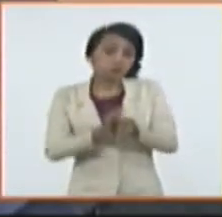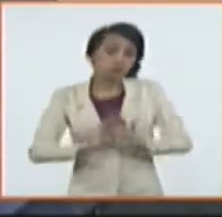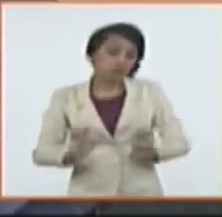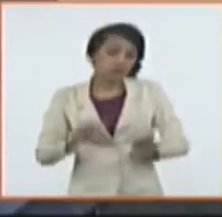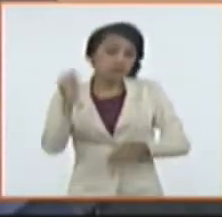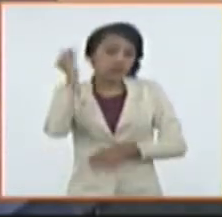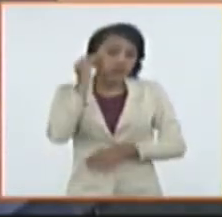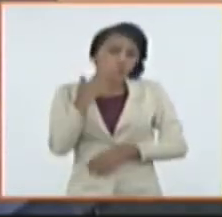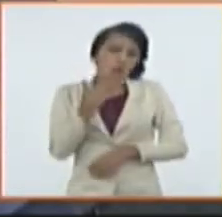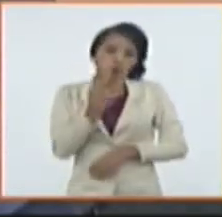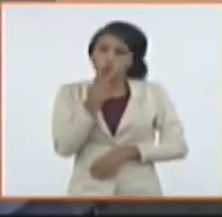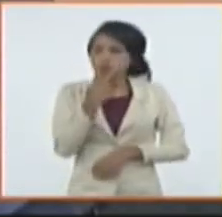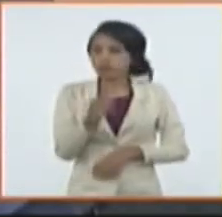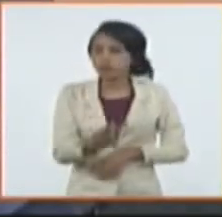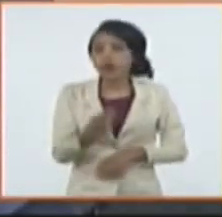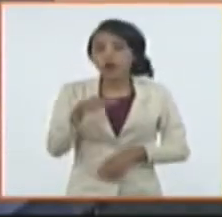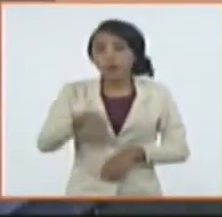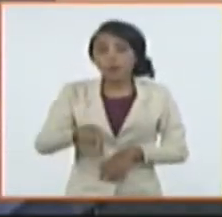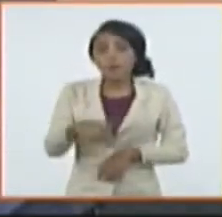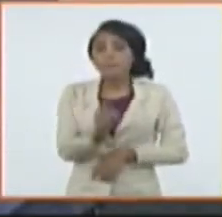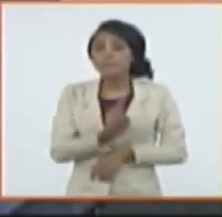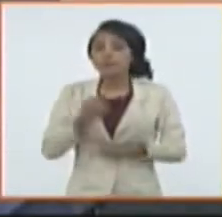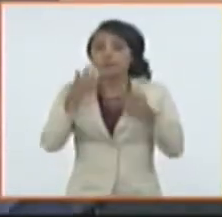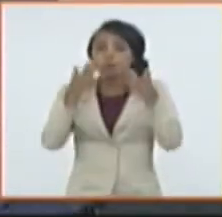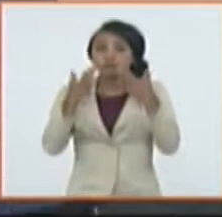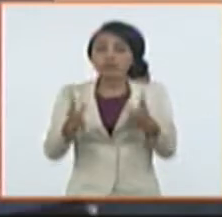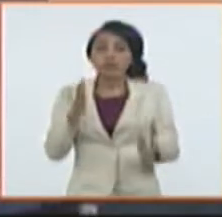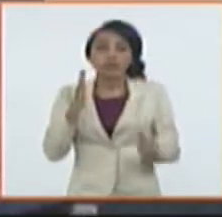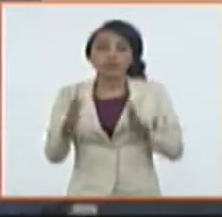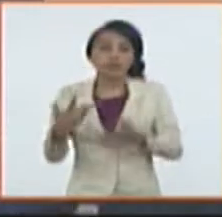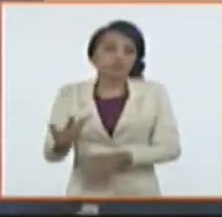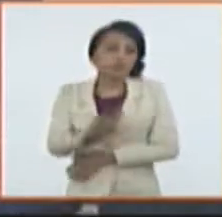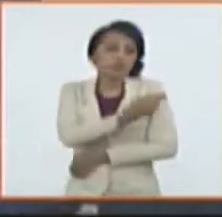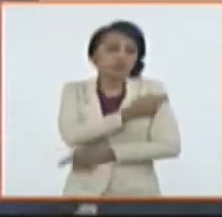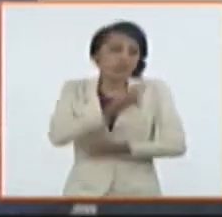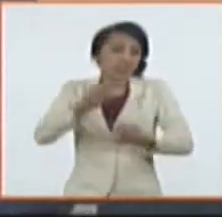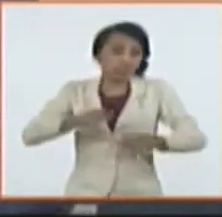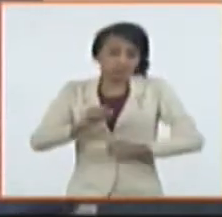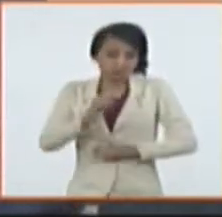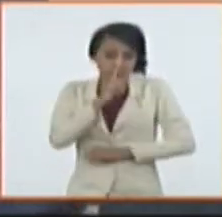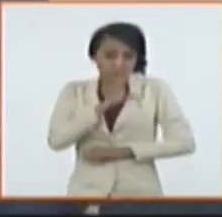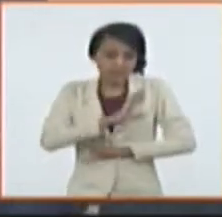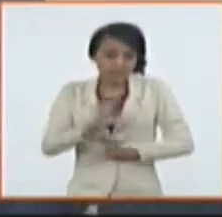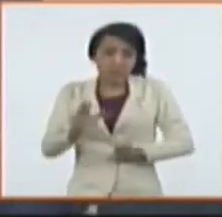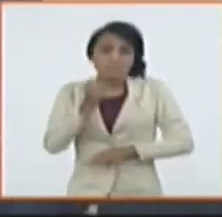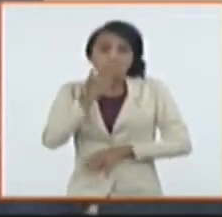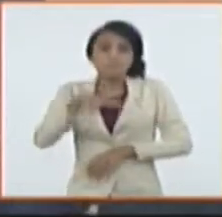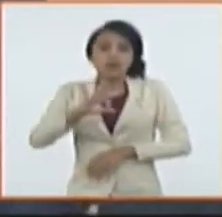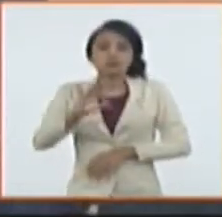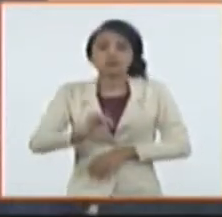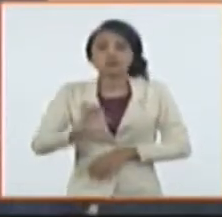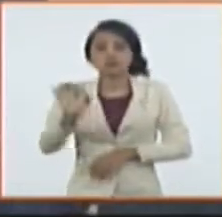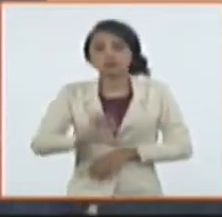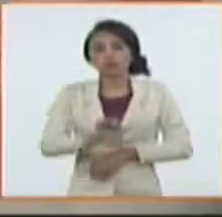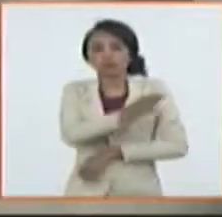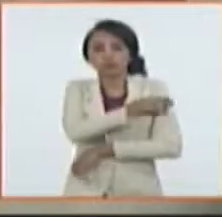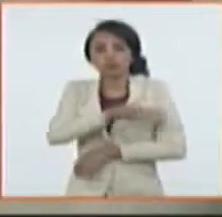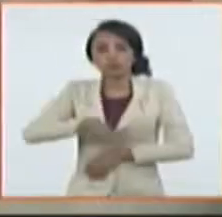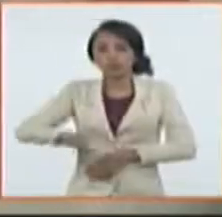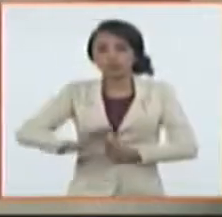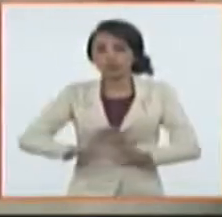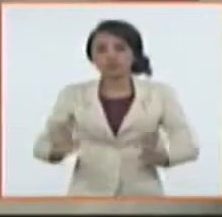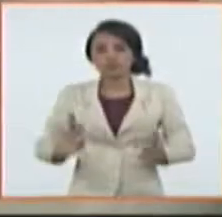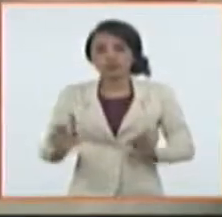Ahora para nosotros es vital concluir la campaña de vacunación. Debemos concluir casi con el más del 80% de la población